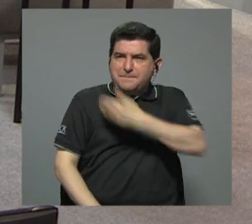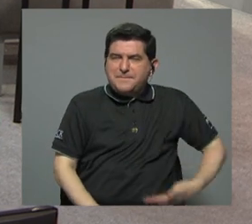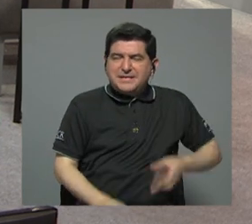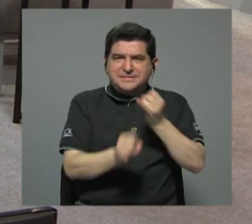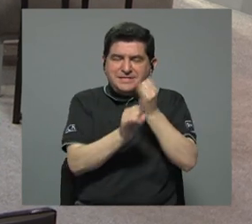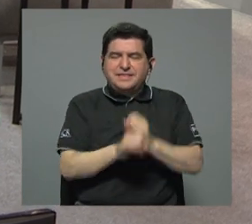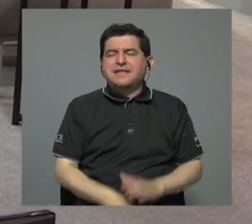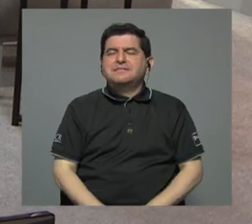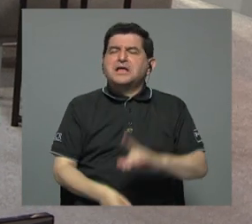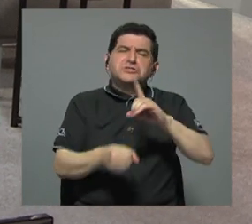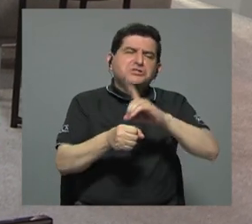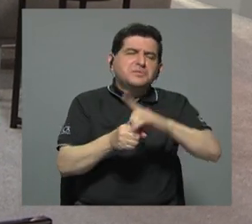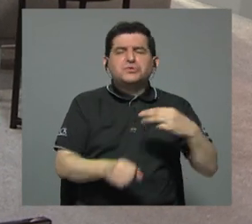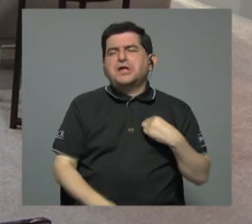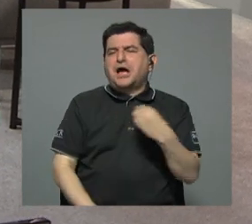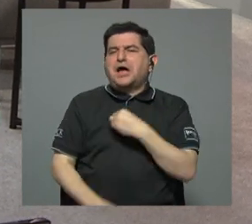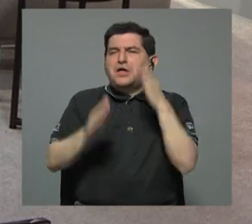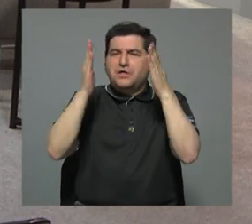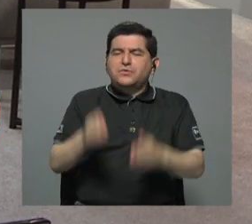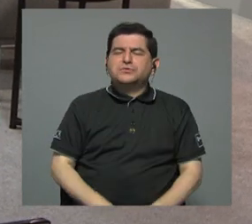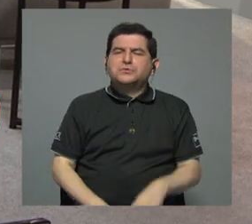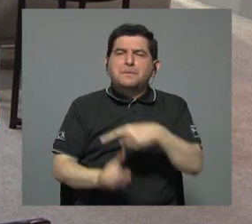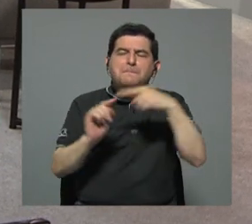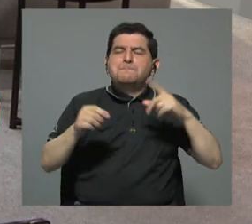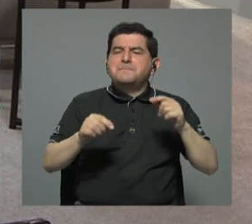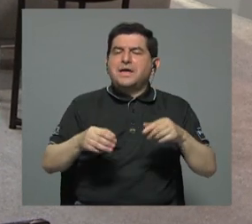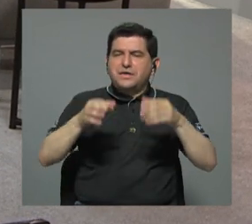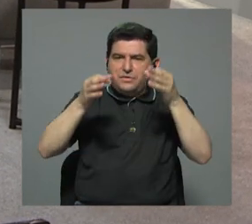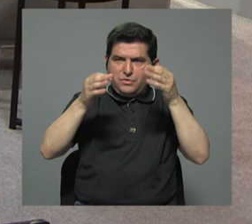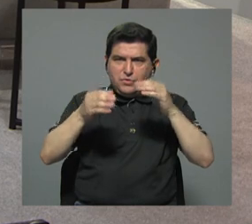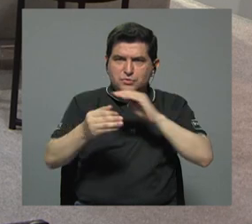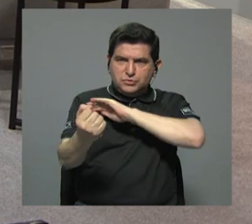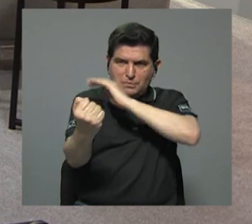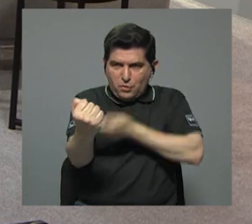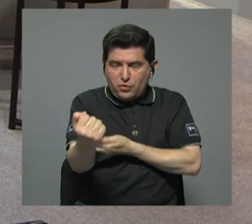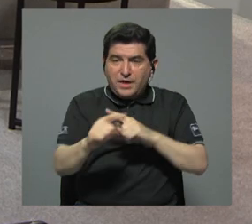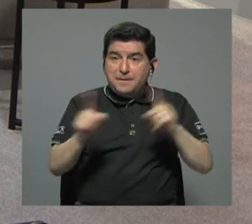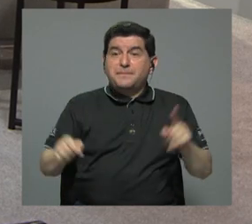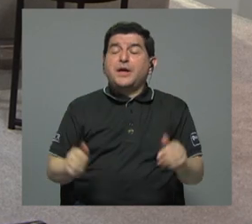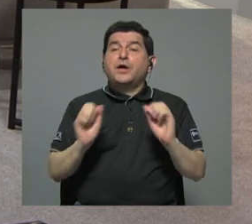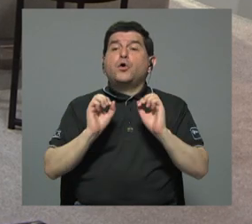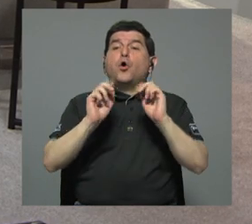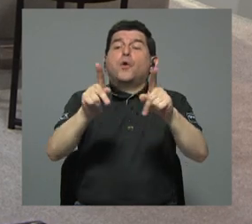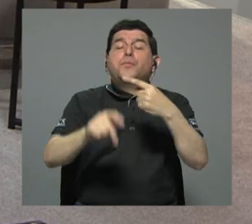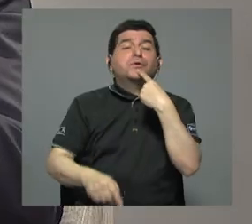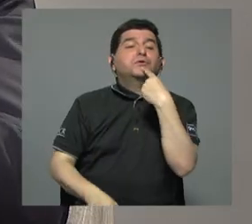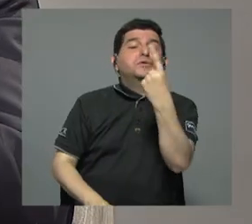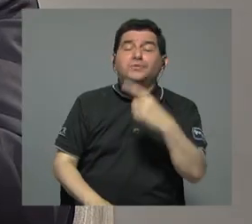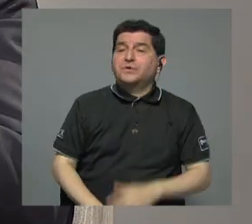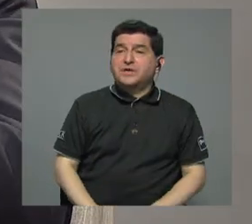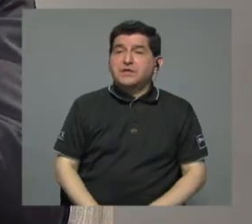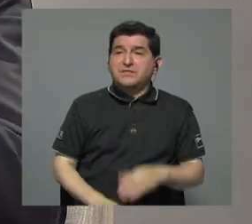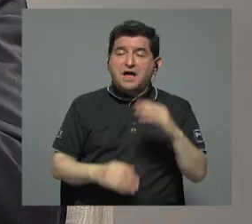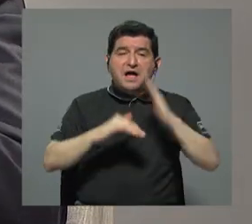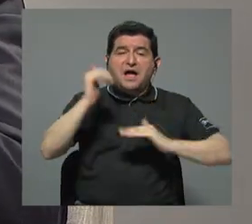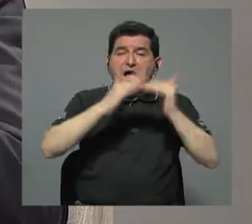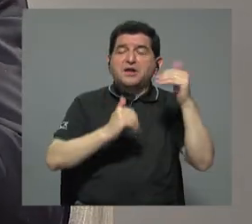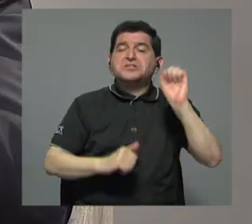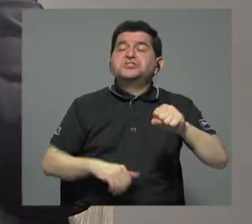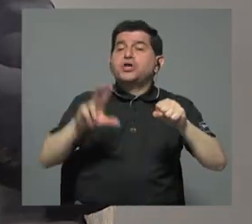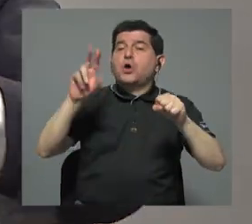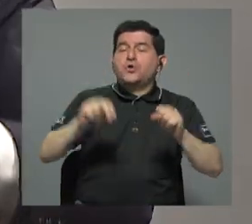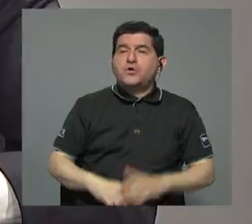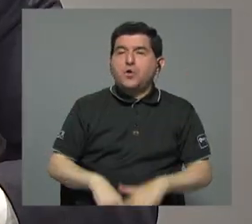regidores diputados ministros mandos medios pero siempre con un poder discrecionales y con la posibilidad de decirle al constructor sí o no a